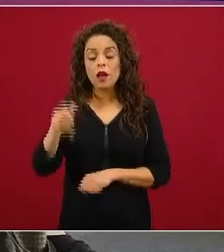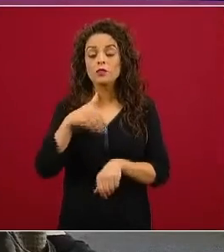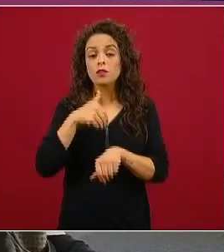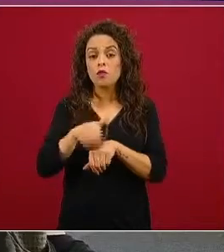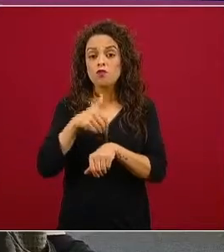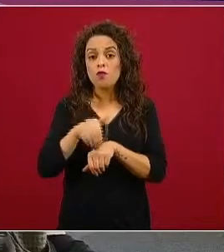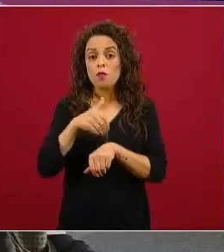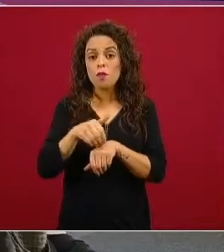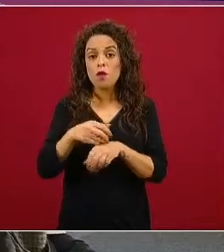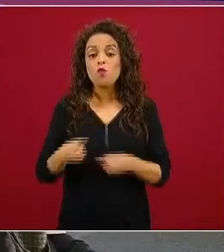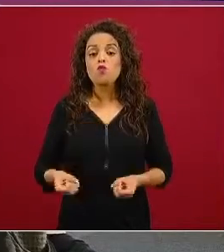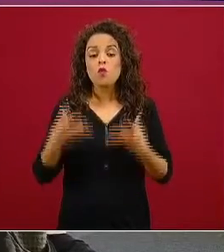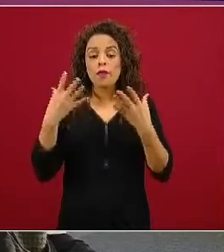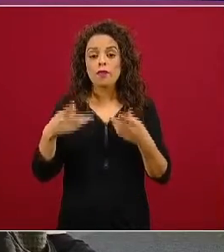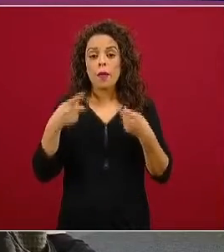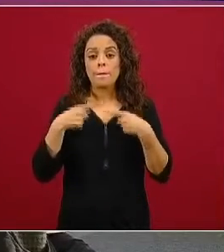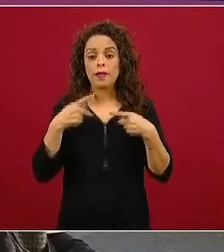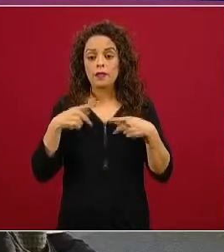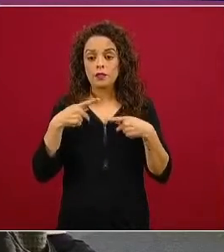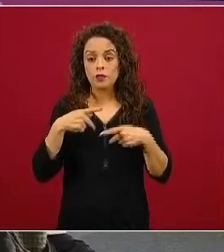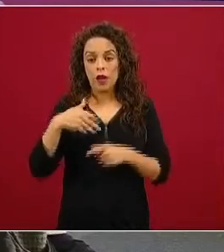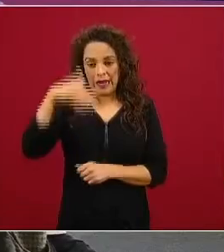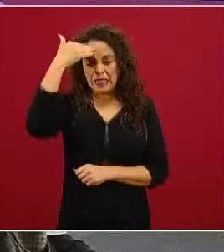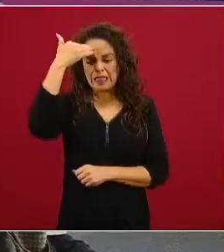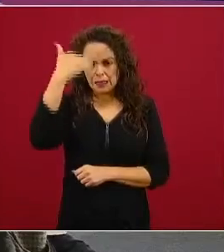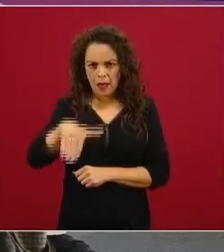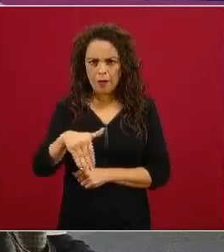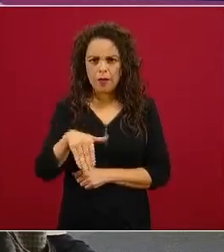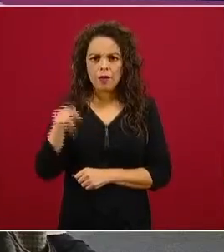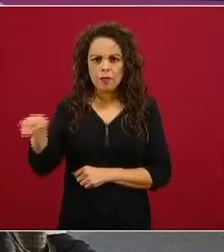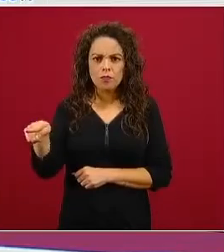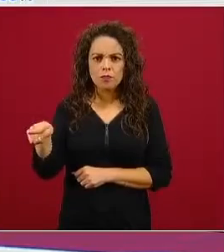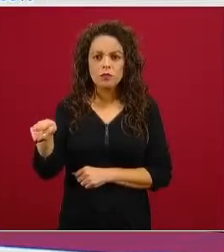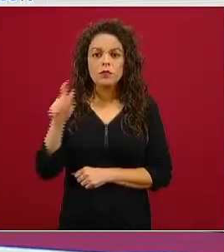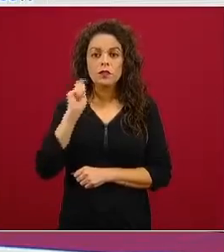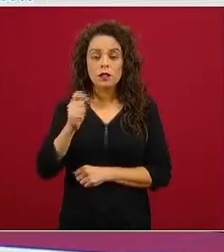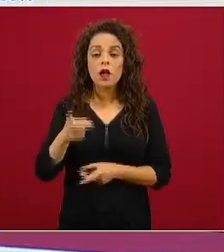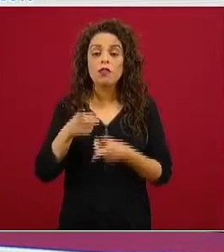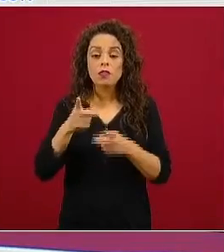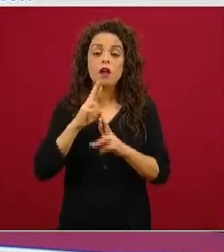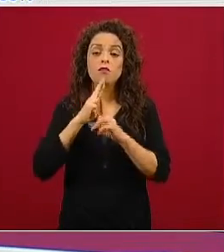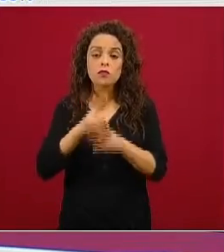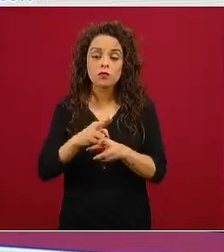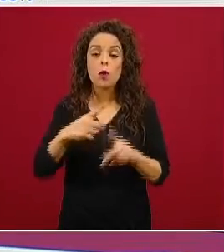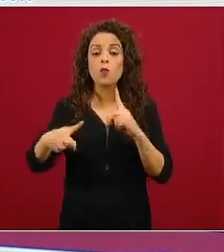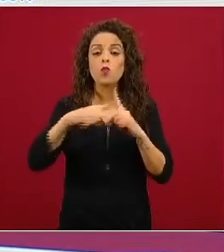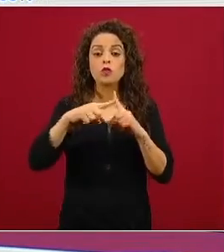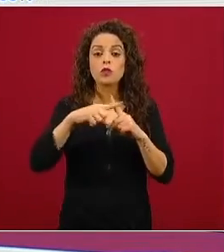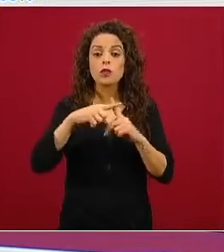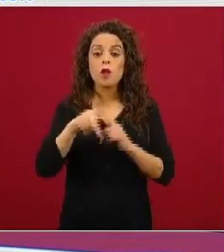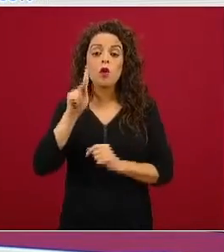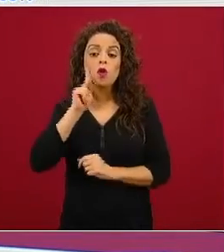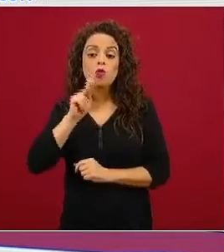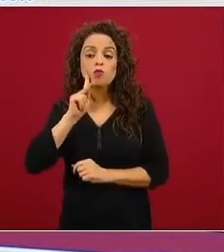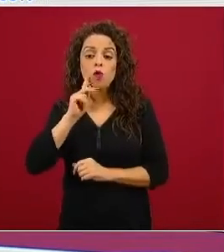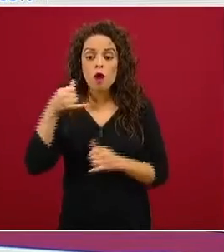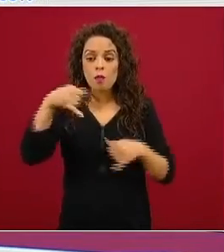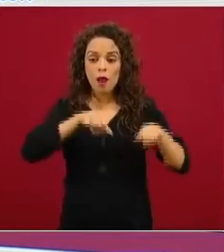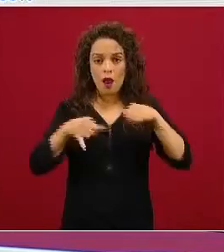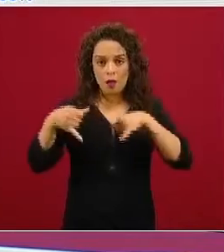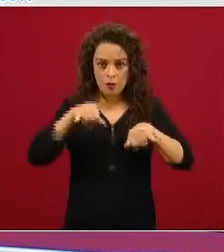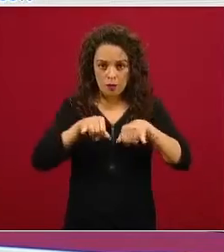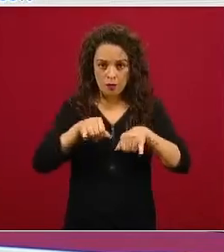que eventualmente, posiblemente durante el mes de octubre, tengamos una reducción ya muy significativa. Vamos a